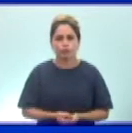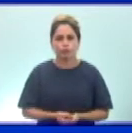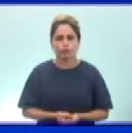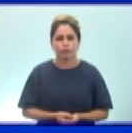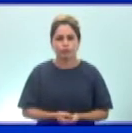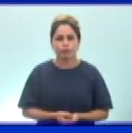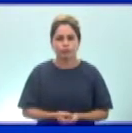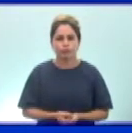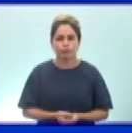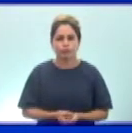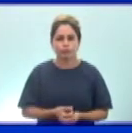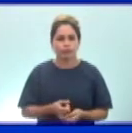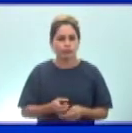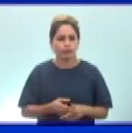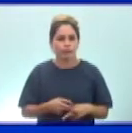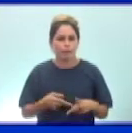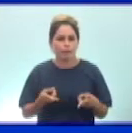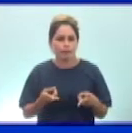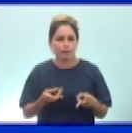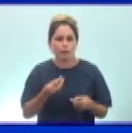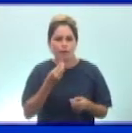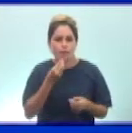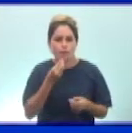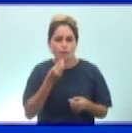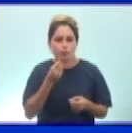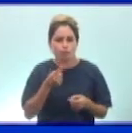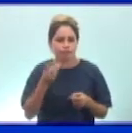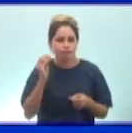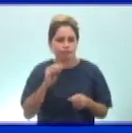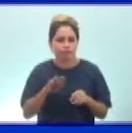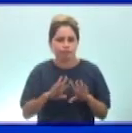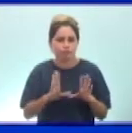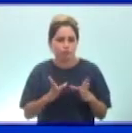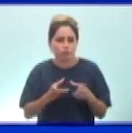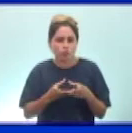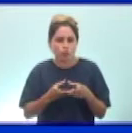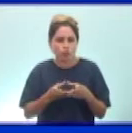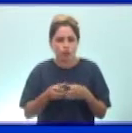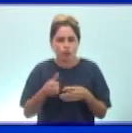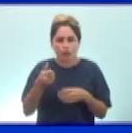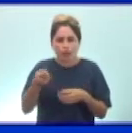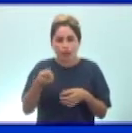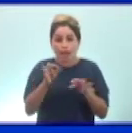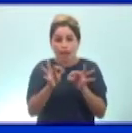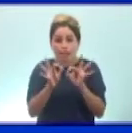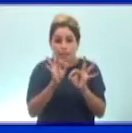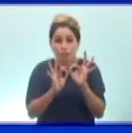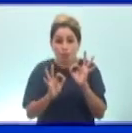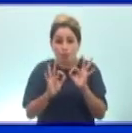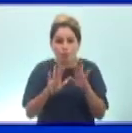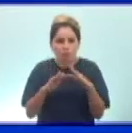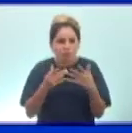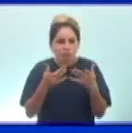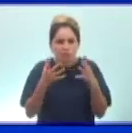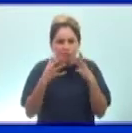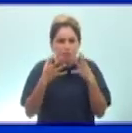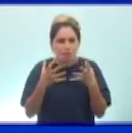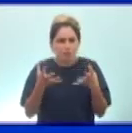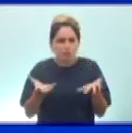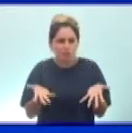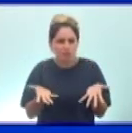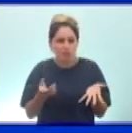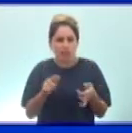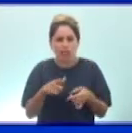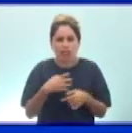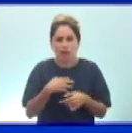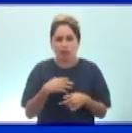¿Para qué me es útil la distribución electrónica de un átomo? Y ustedes dirán qué importancia tiene y para qué utilidad me brinda